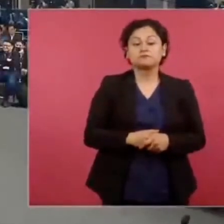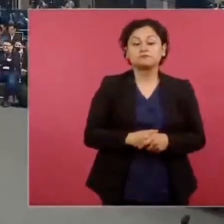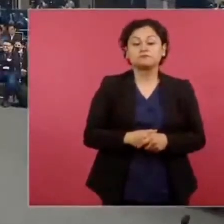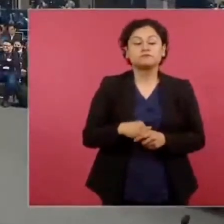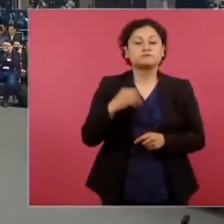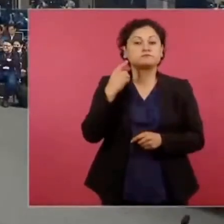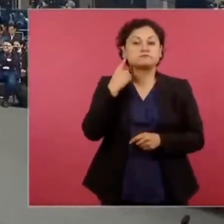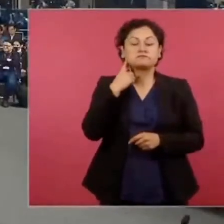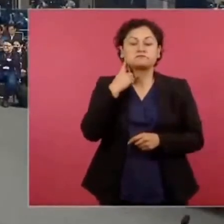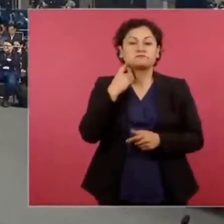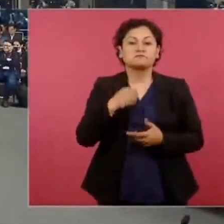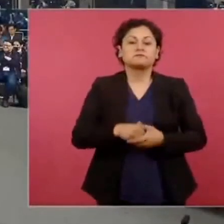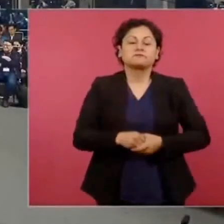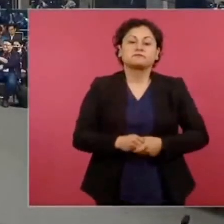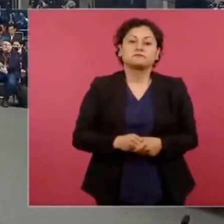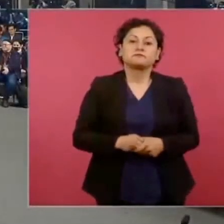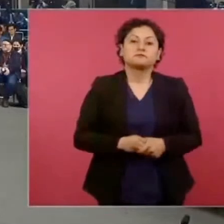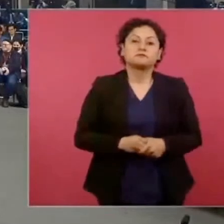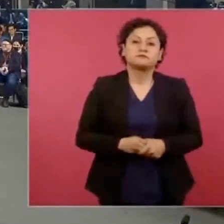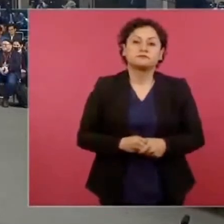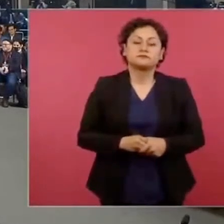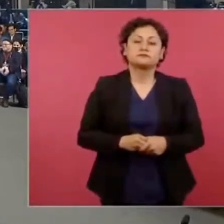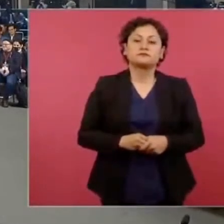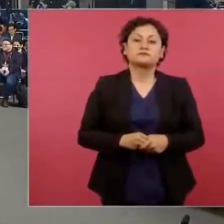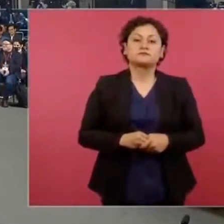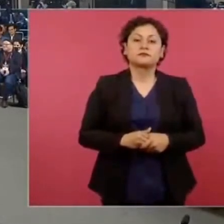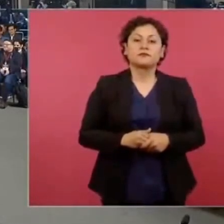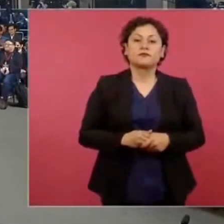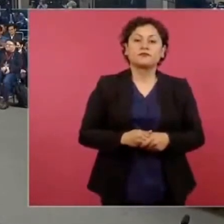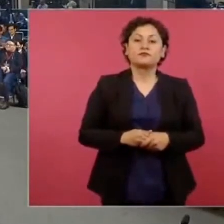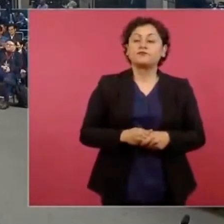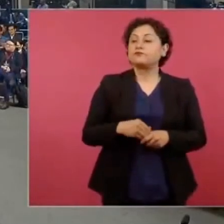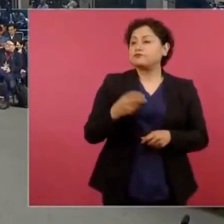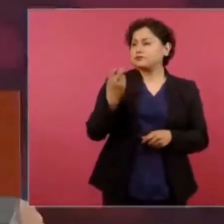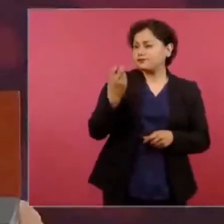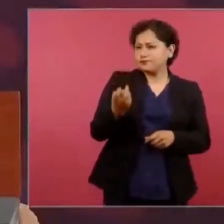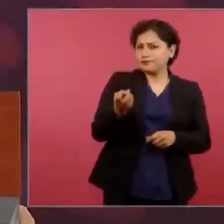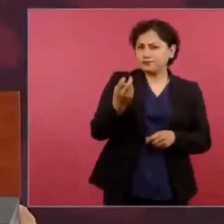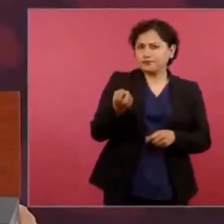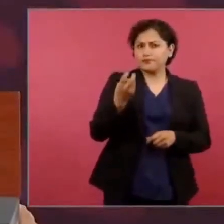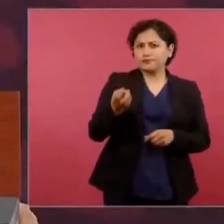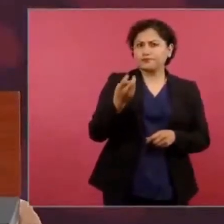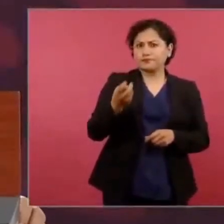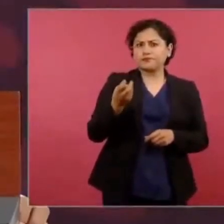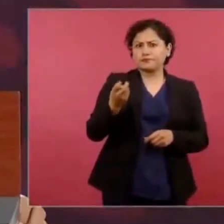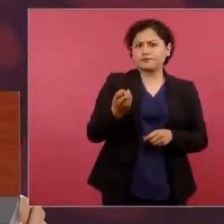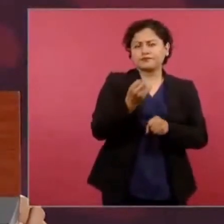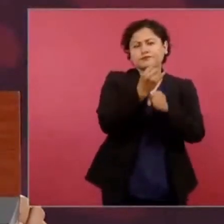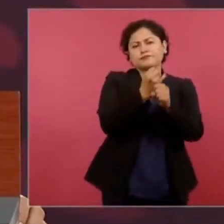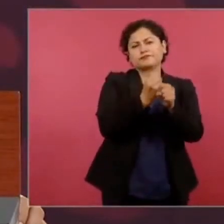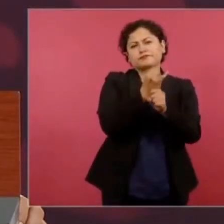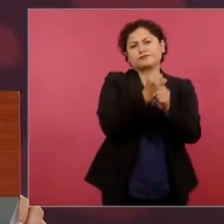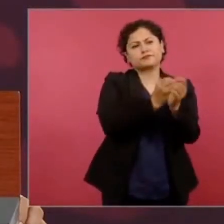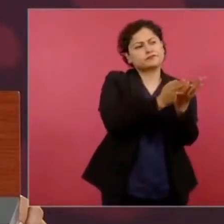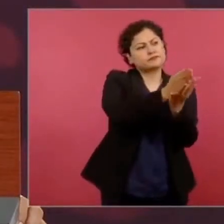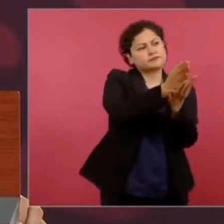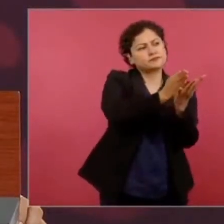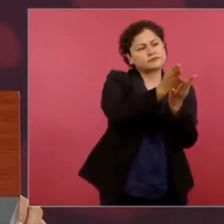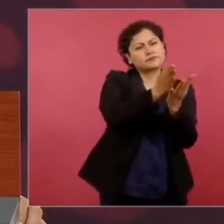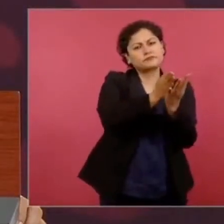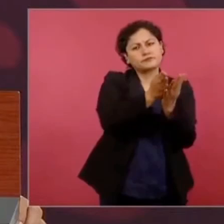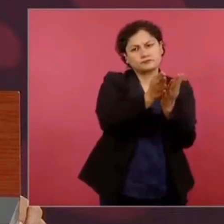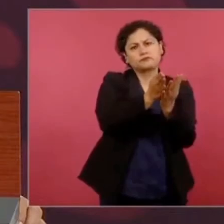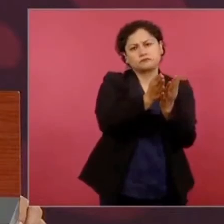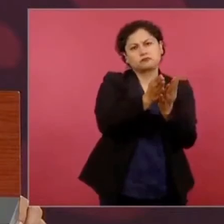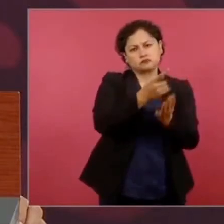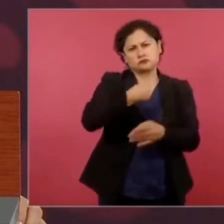de Sinaloa, que lo que comentaba Vigil. Eso corresponde a las áreas de investigación de nuestro